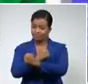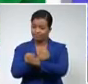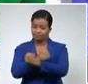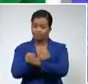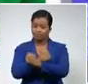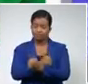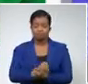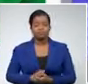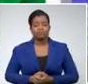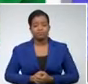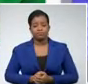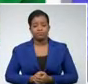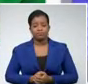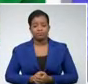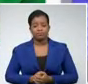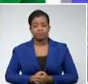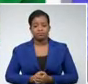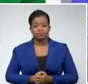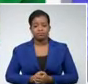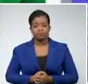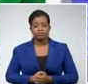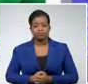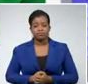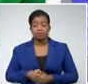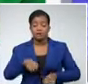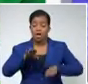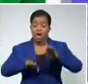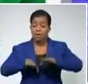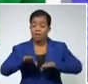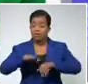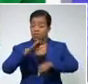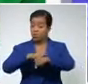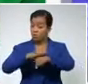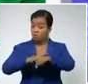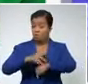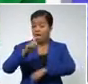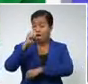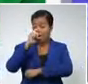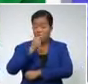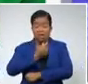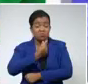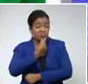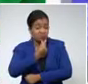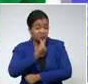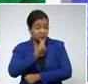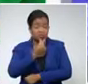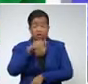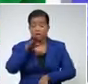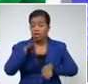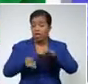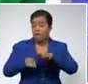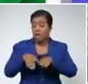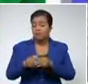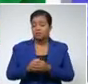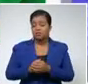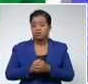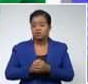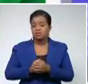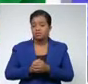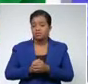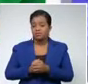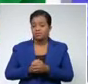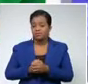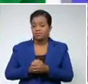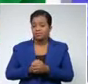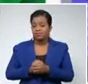Tiene que ver mucho, en unas ocasiones con la edad, tiene que ver mucho en una gran parte de